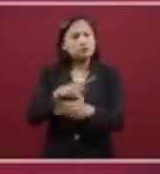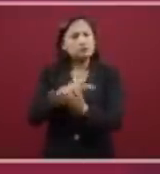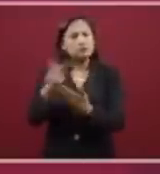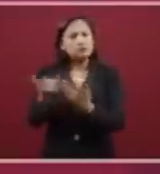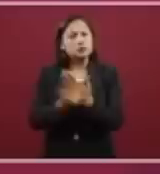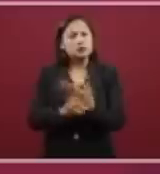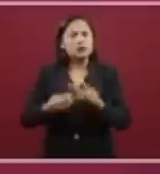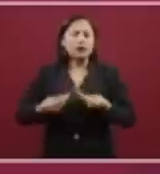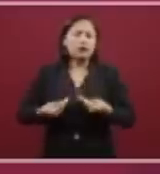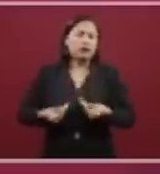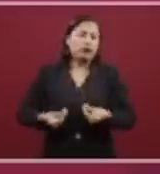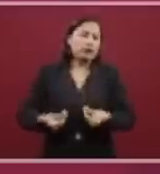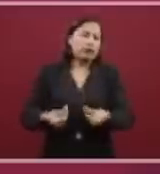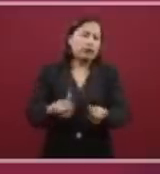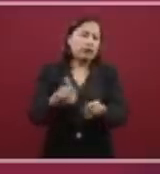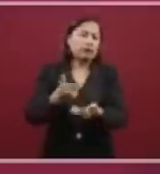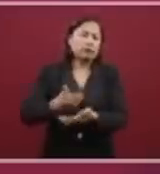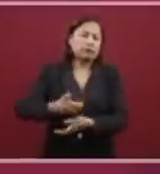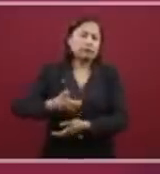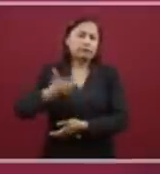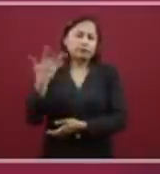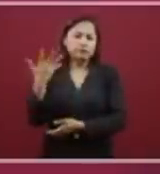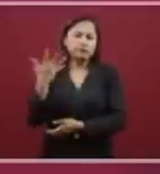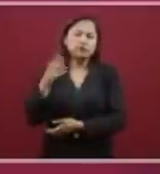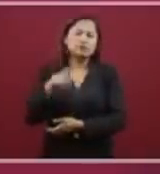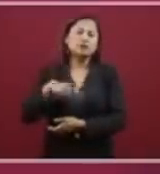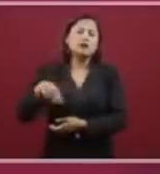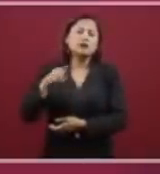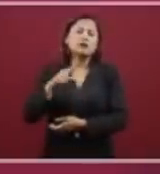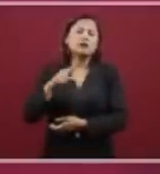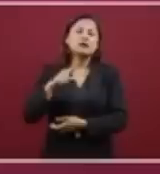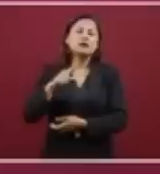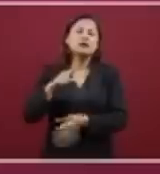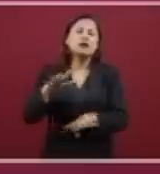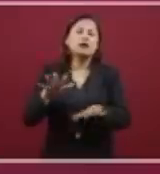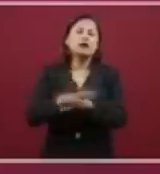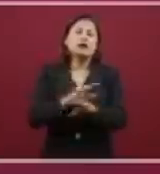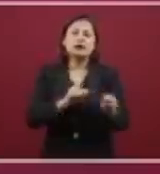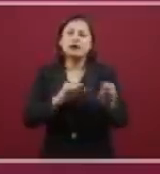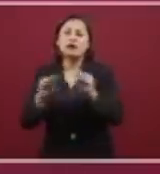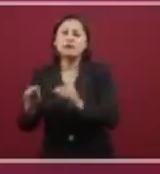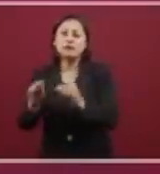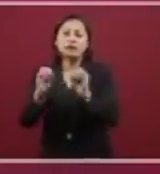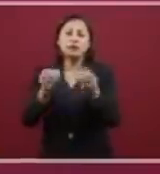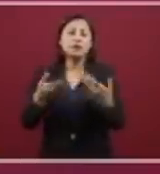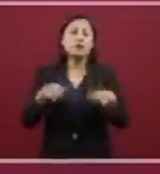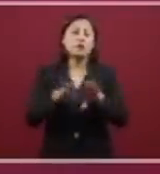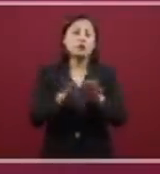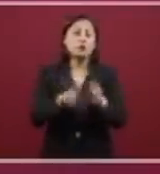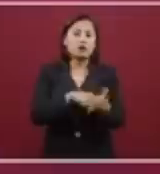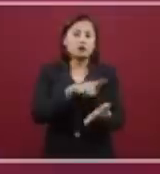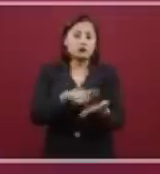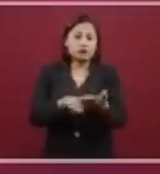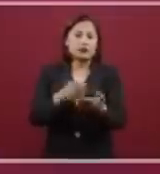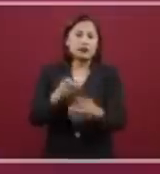costoso y complicado jurídicamente el diferir lo o cancelarlo el blindaje les daba a